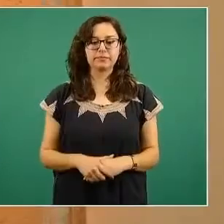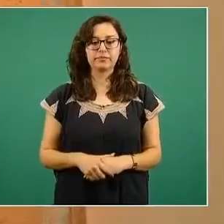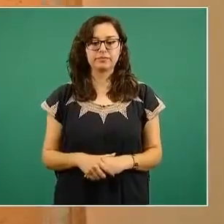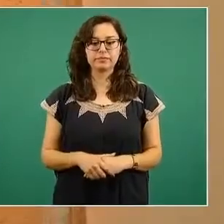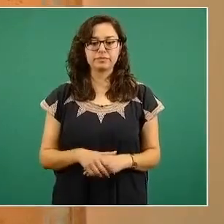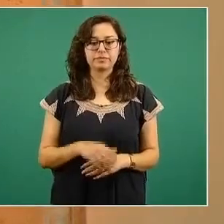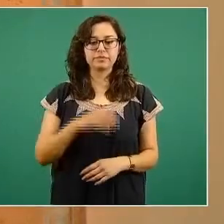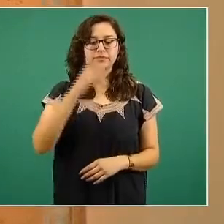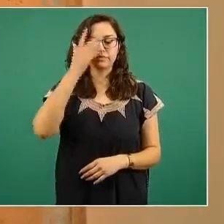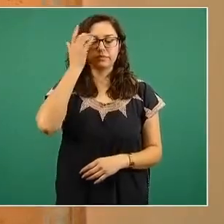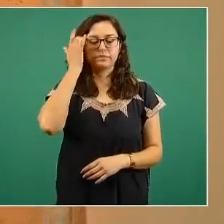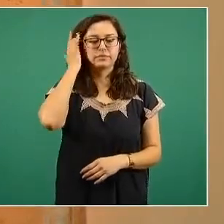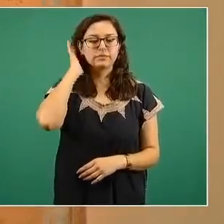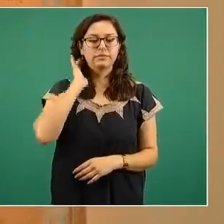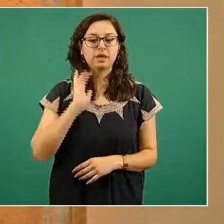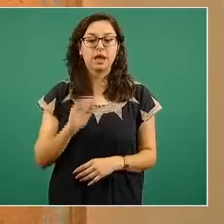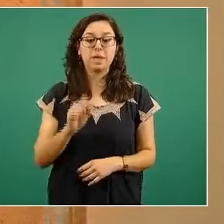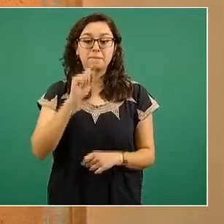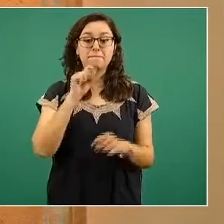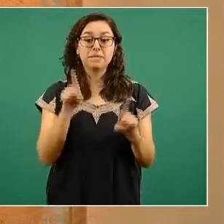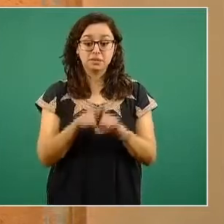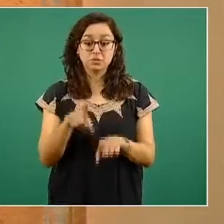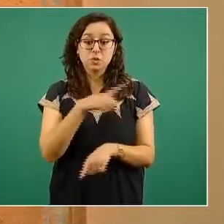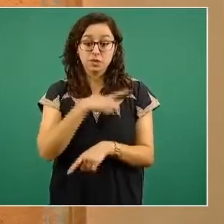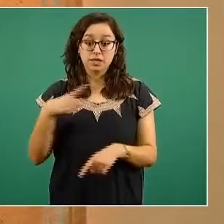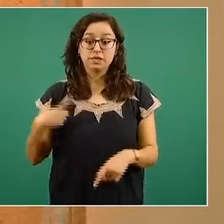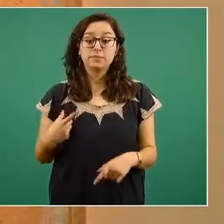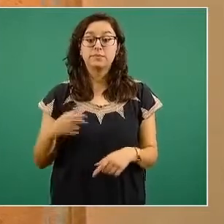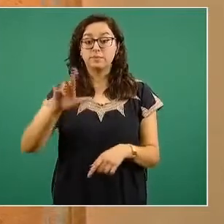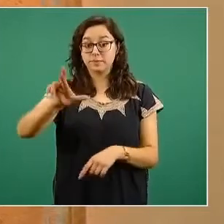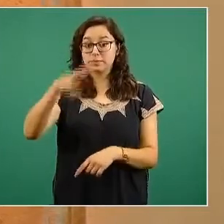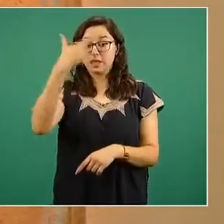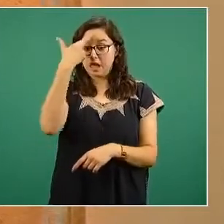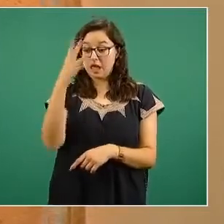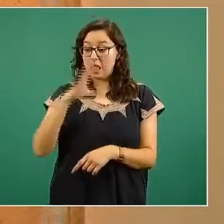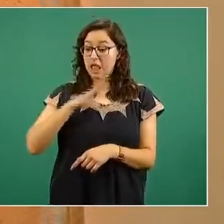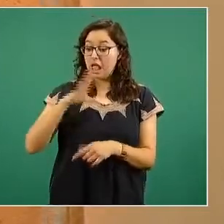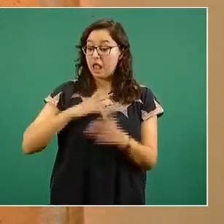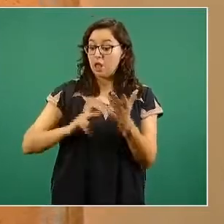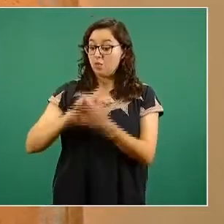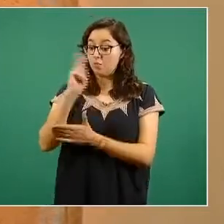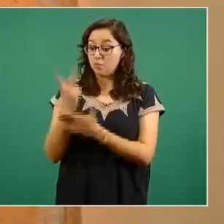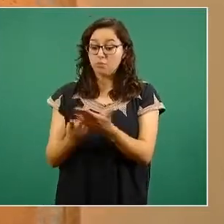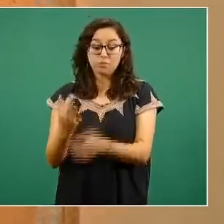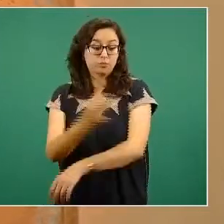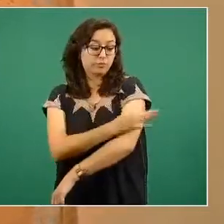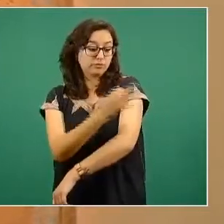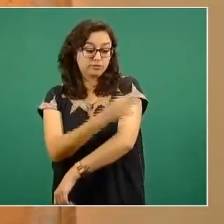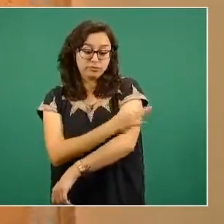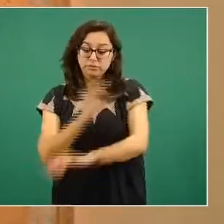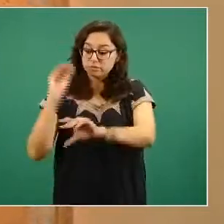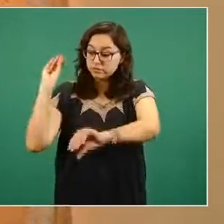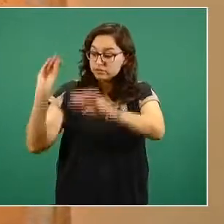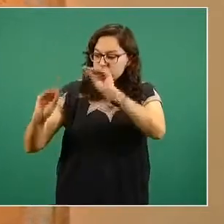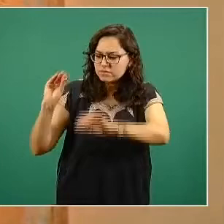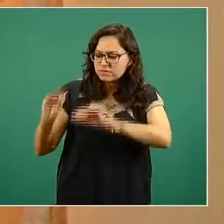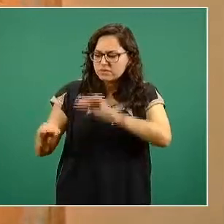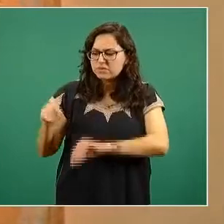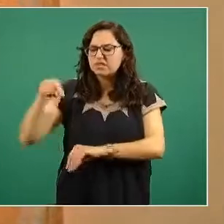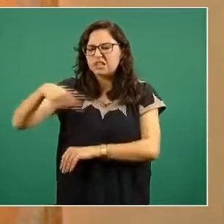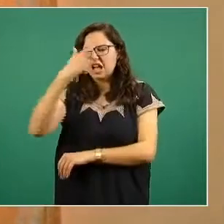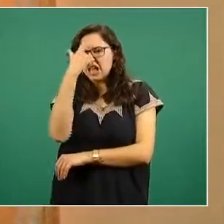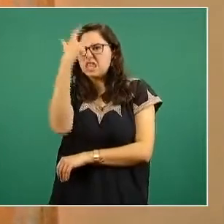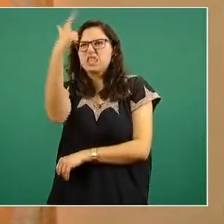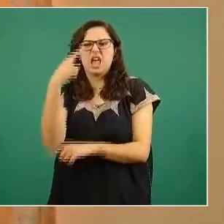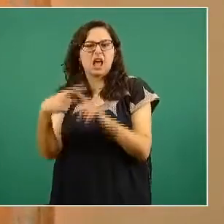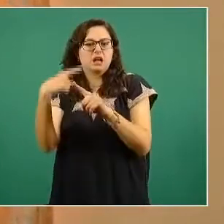que tenemos un programa de vacunación que fue desarrollado con base en recomendaciones científicas de un grupo